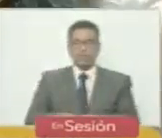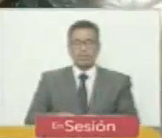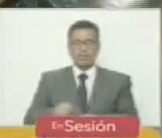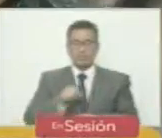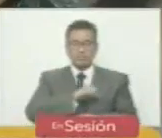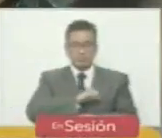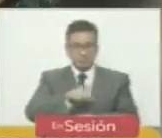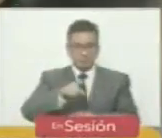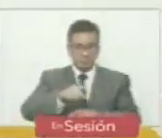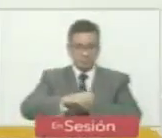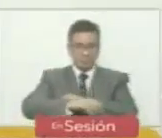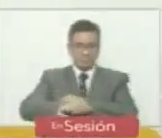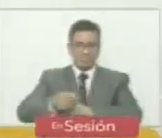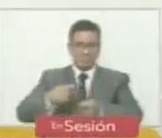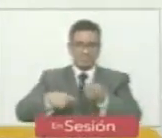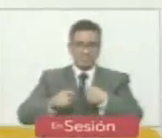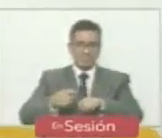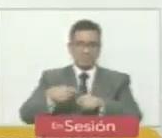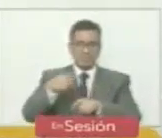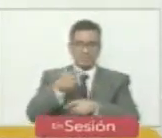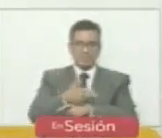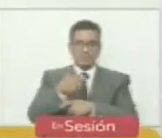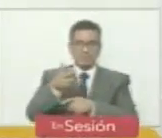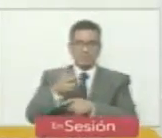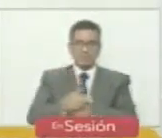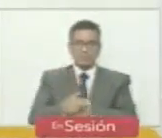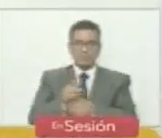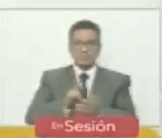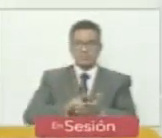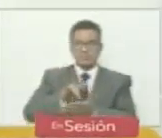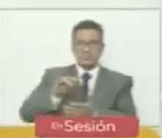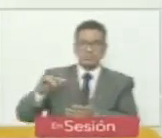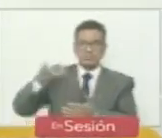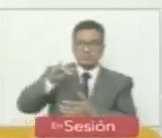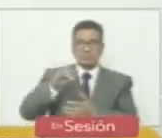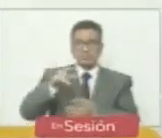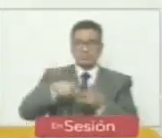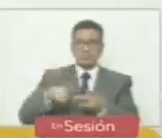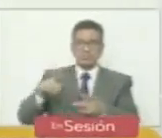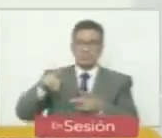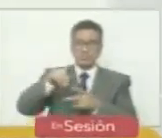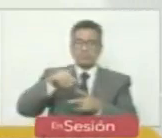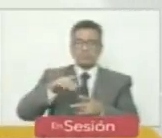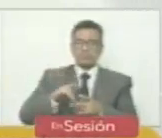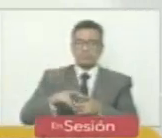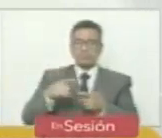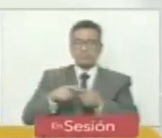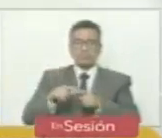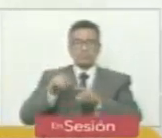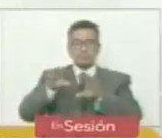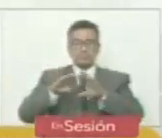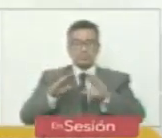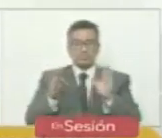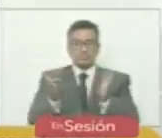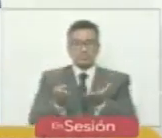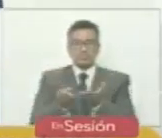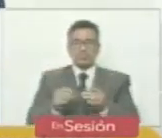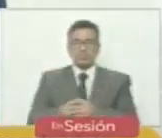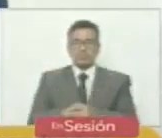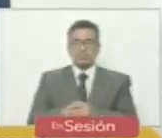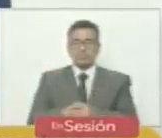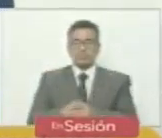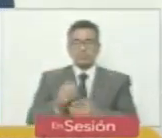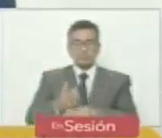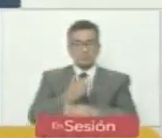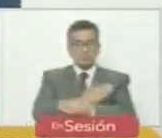Terrorismo y tráfico de armas. No despega un avión de un aeropuerto de ningún lugar del planeta si